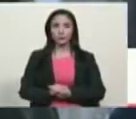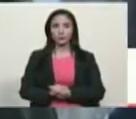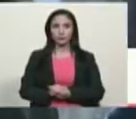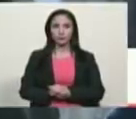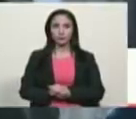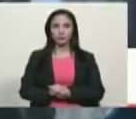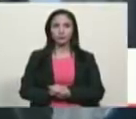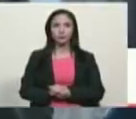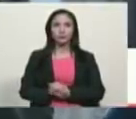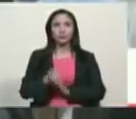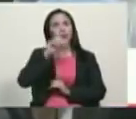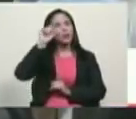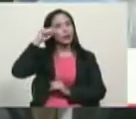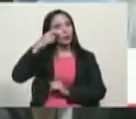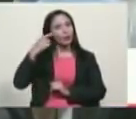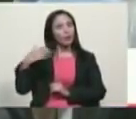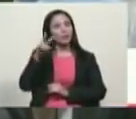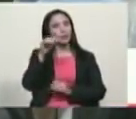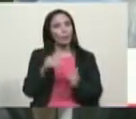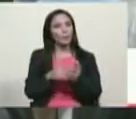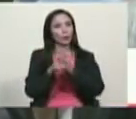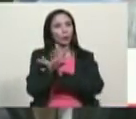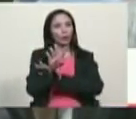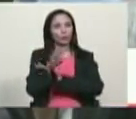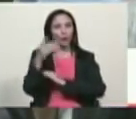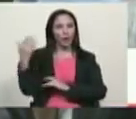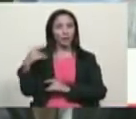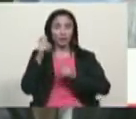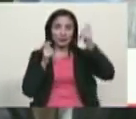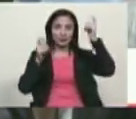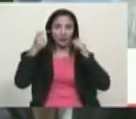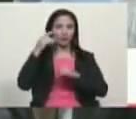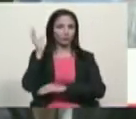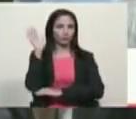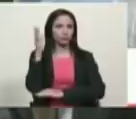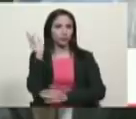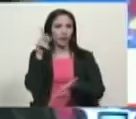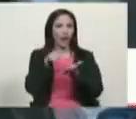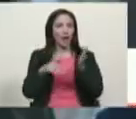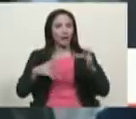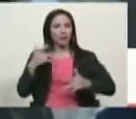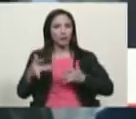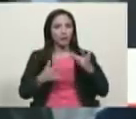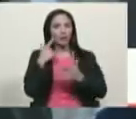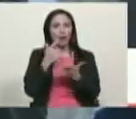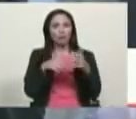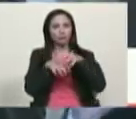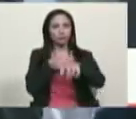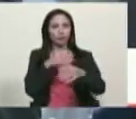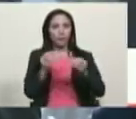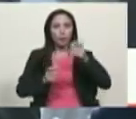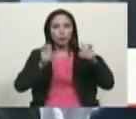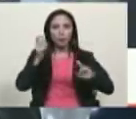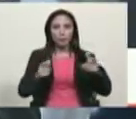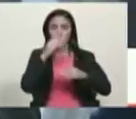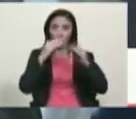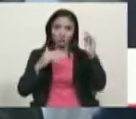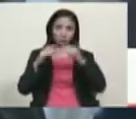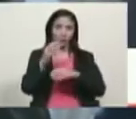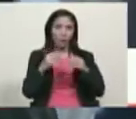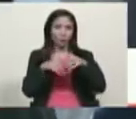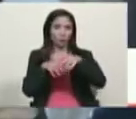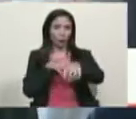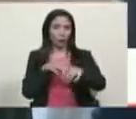aquel evento de 2004 presidido por el comandante Chávez, donde fue como la mayoría de edad de ese